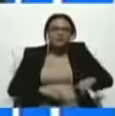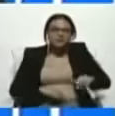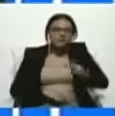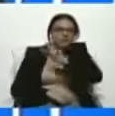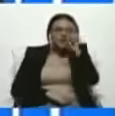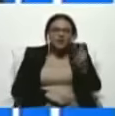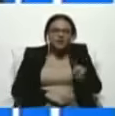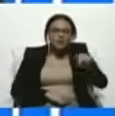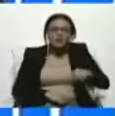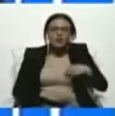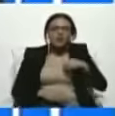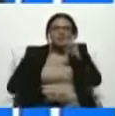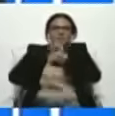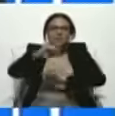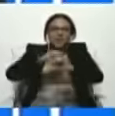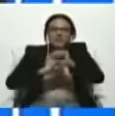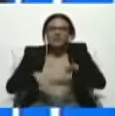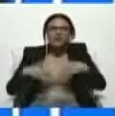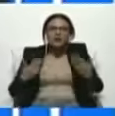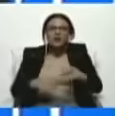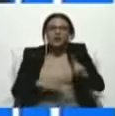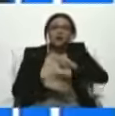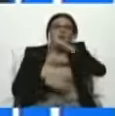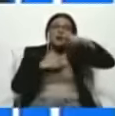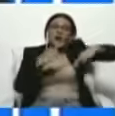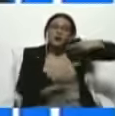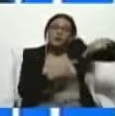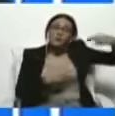llamé a Maduro y dije, mire, todo lo que están diciendo es esto.